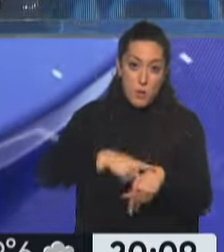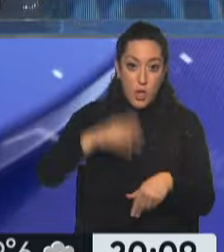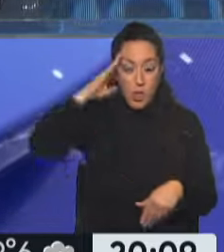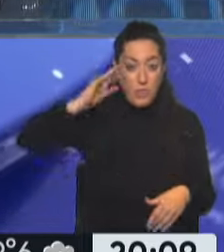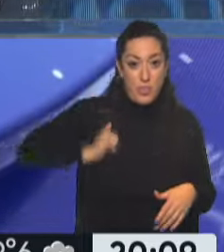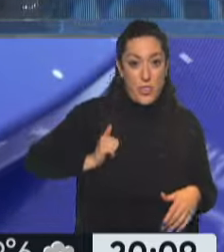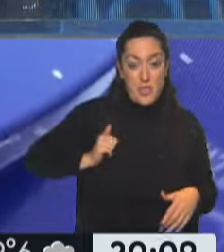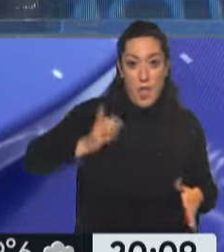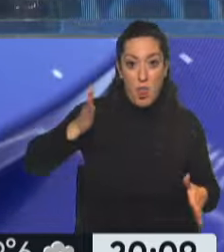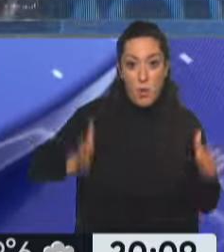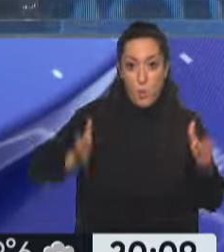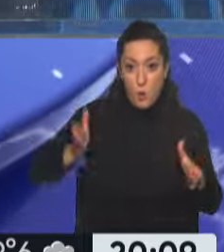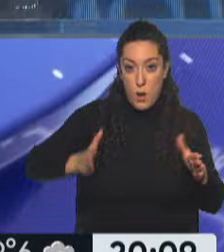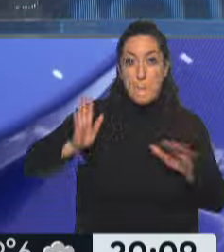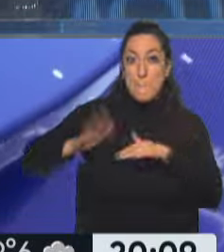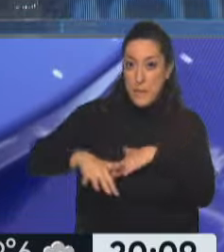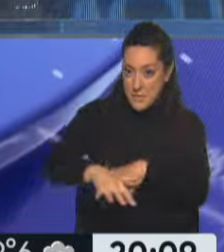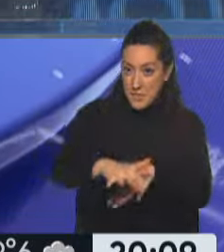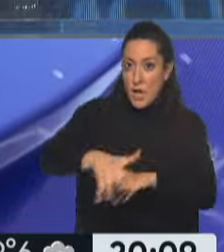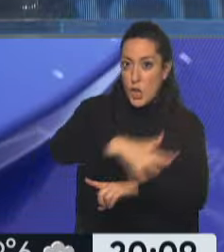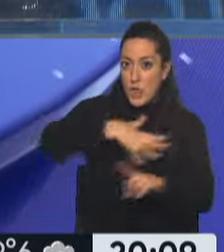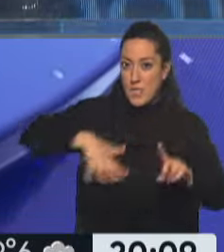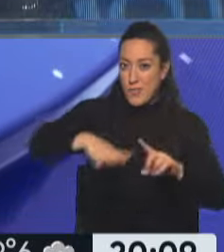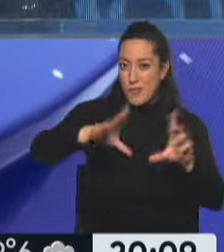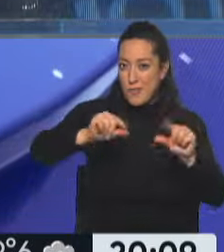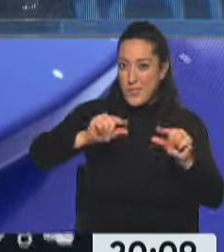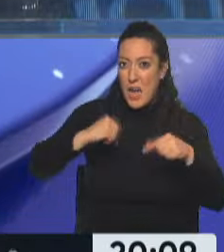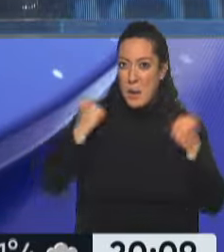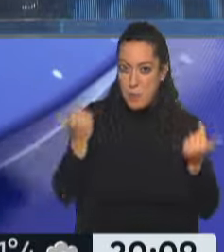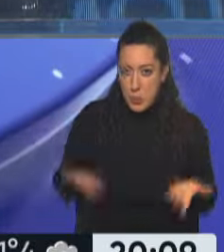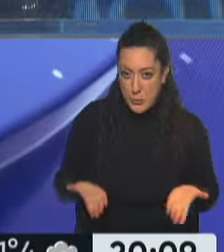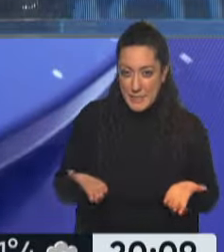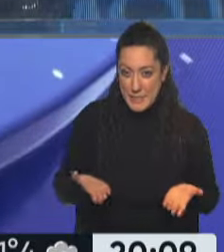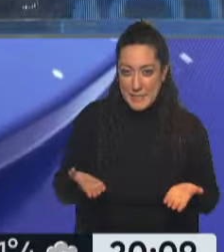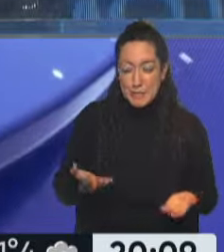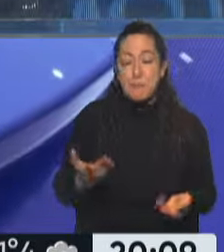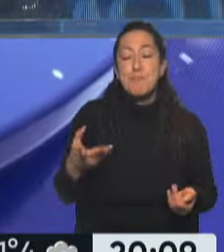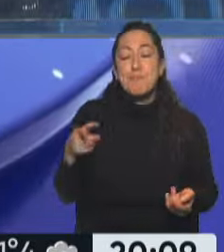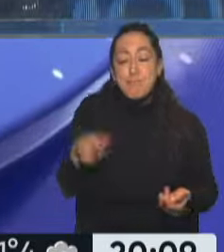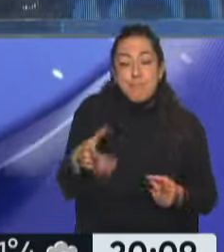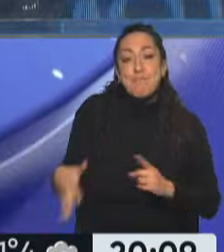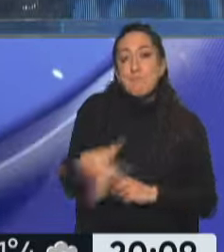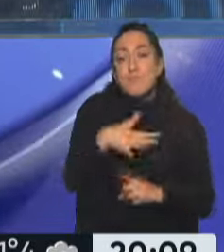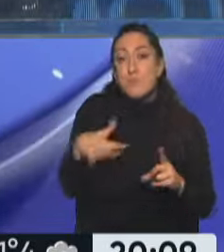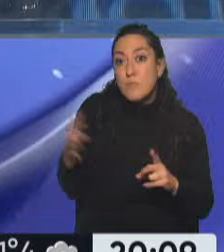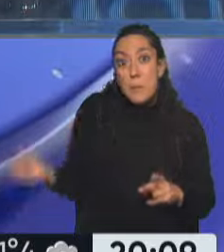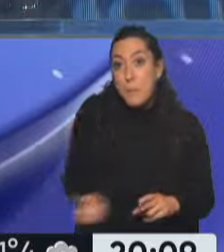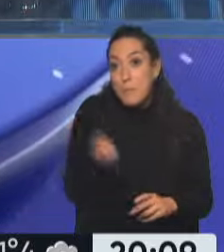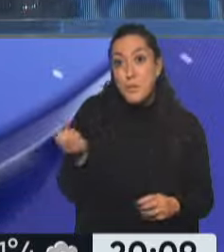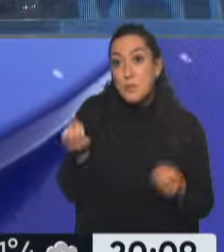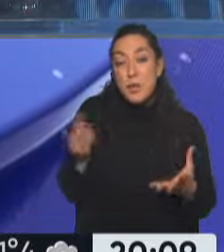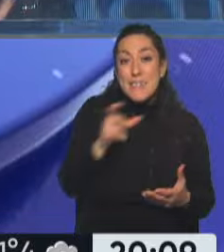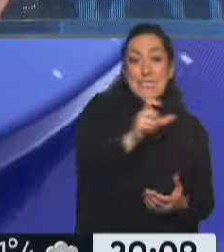dictadura militar, aprovechando también el marco de esta fecha. Y en este contexto es importante porque fueron las dos